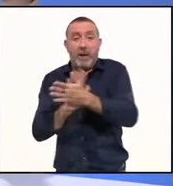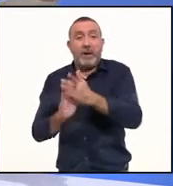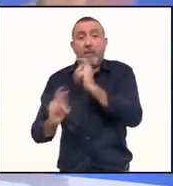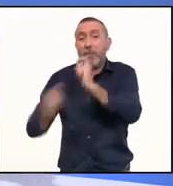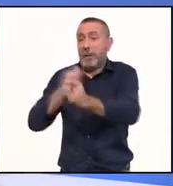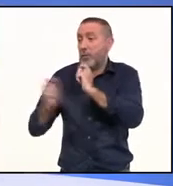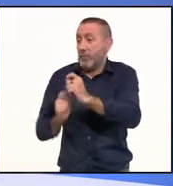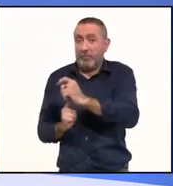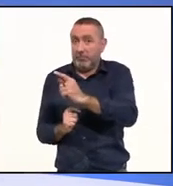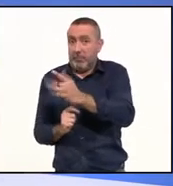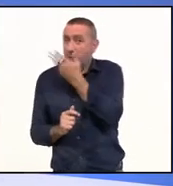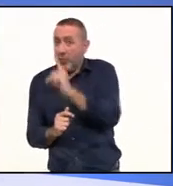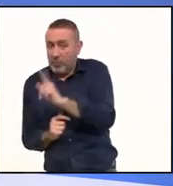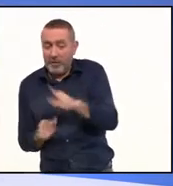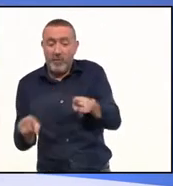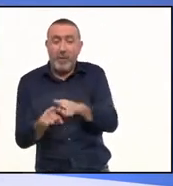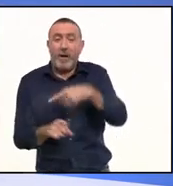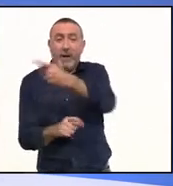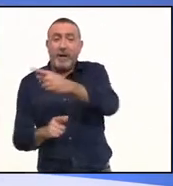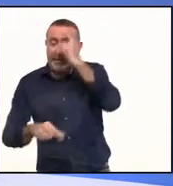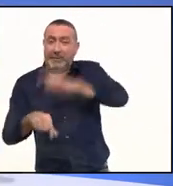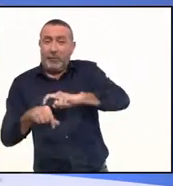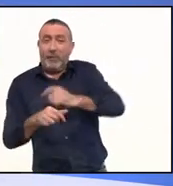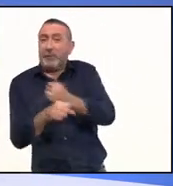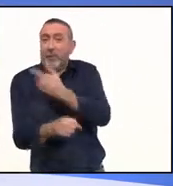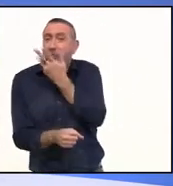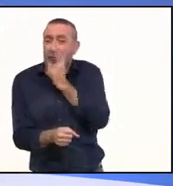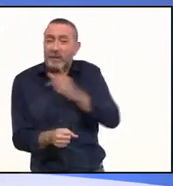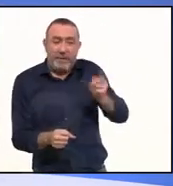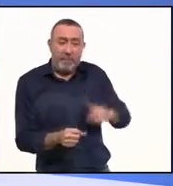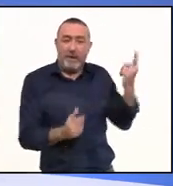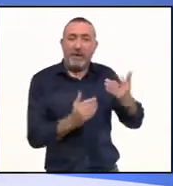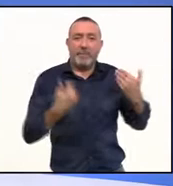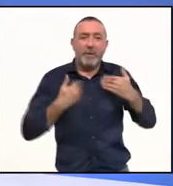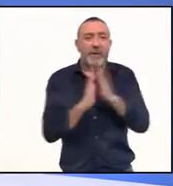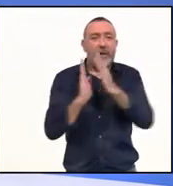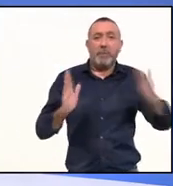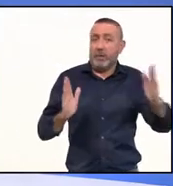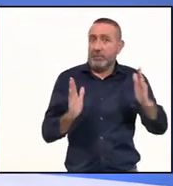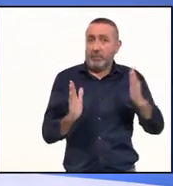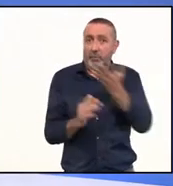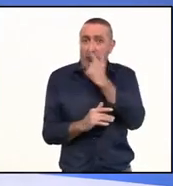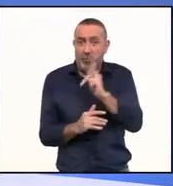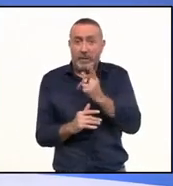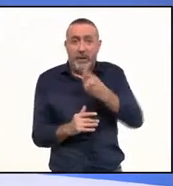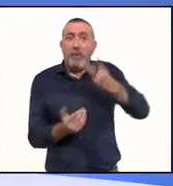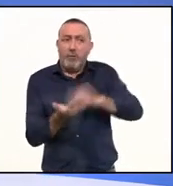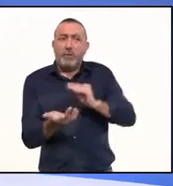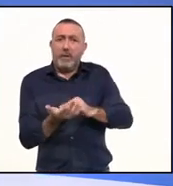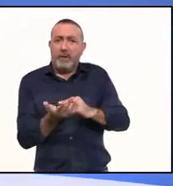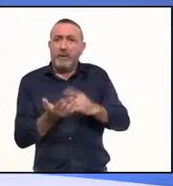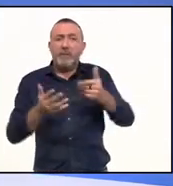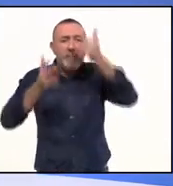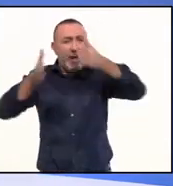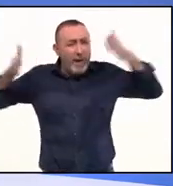y tu labor y la labor de rocío y es verdad que hay partes que debemos de contar que no estamos contando nos estamos centrando